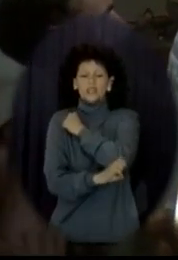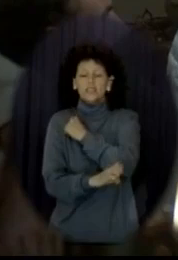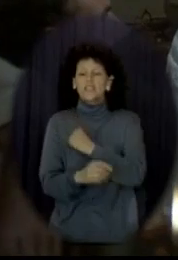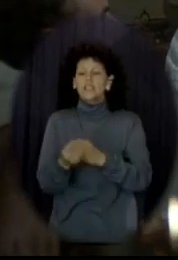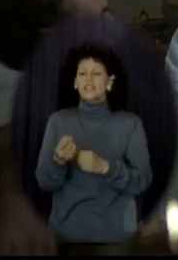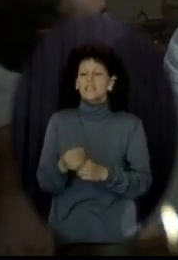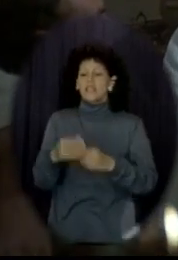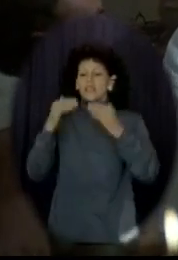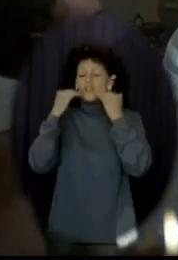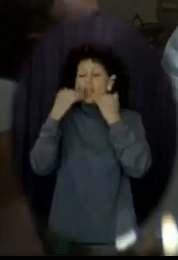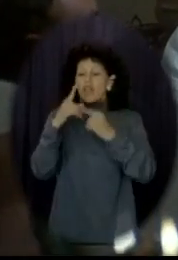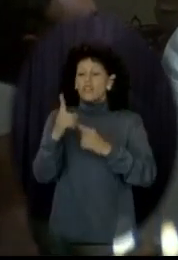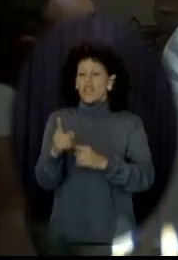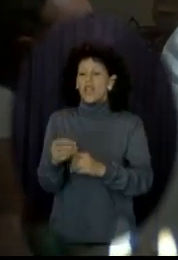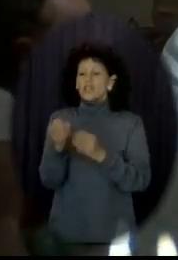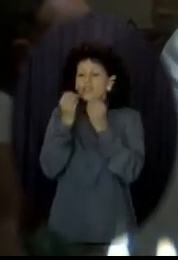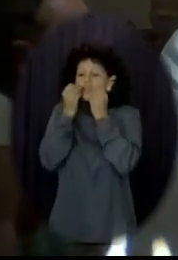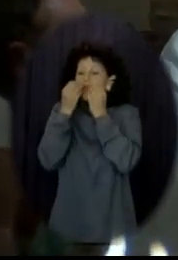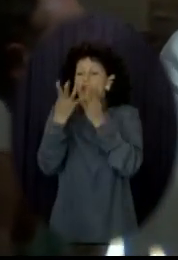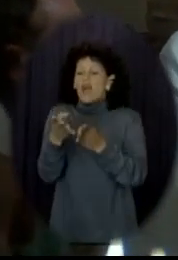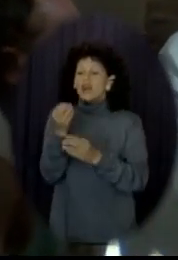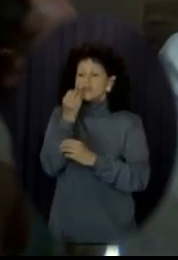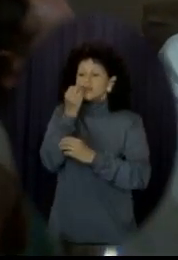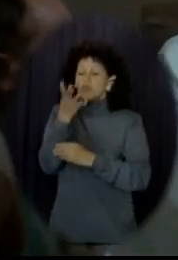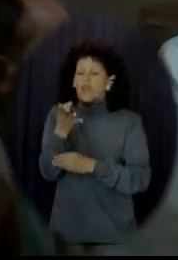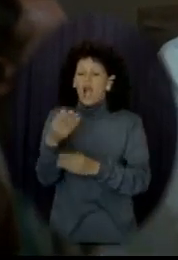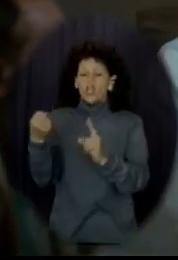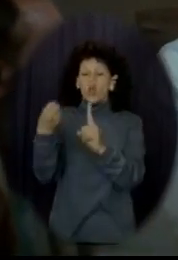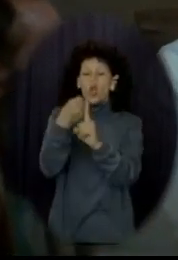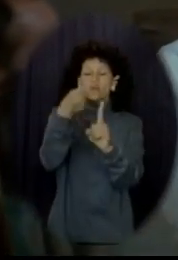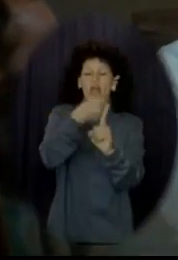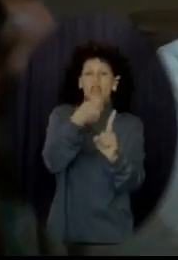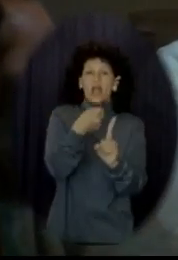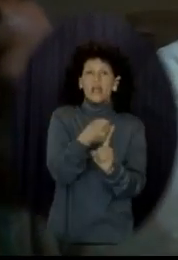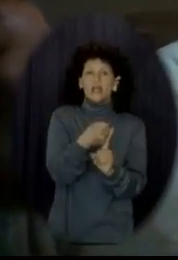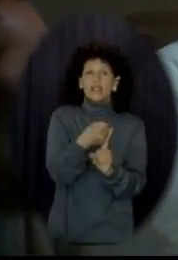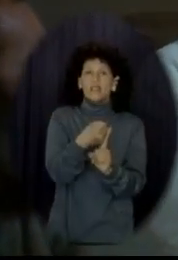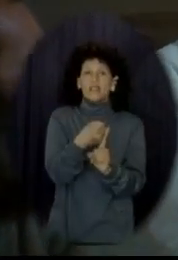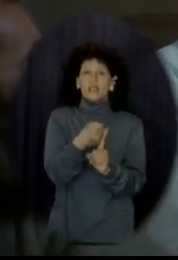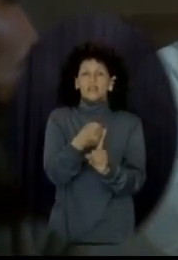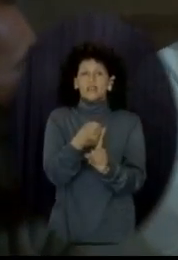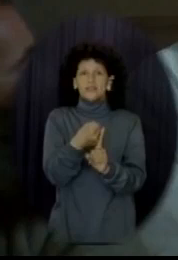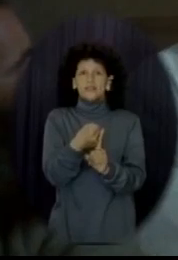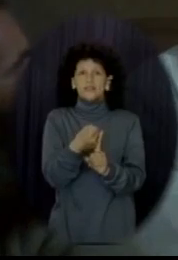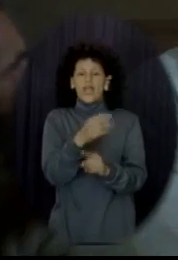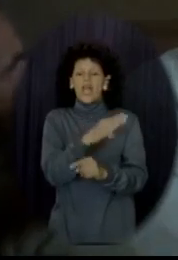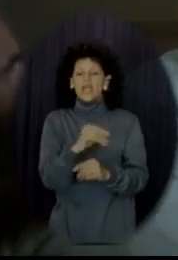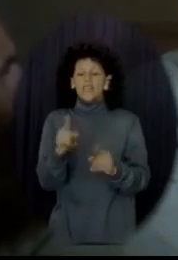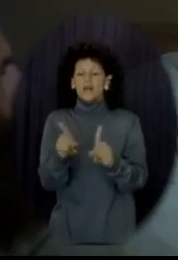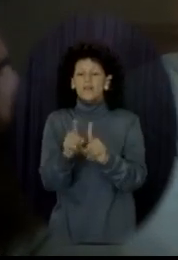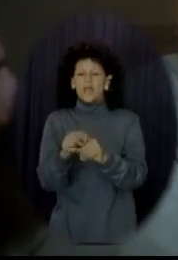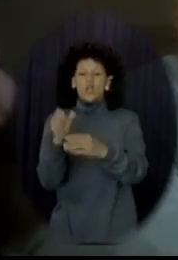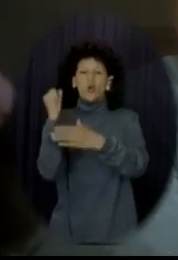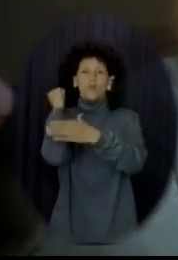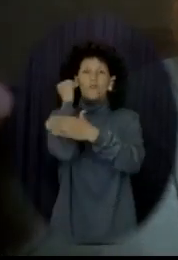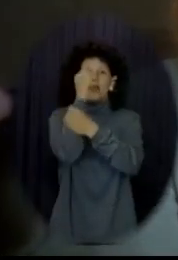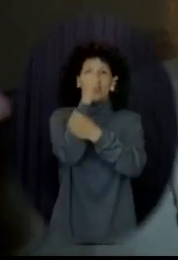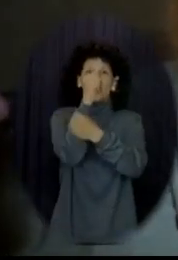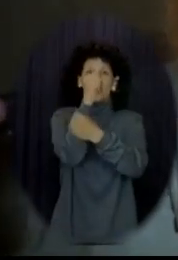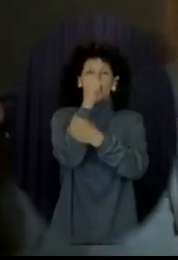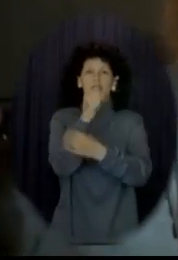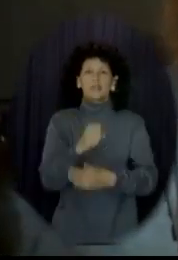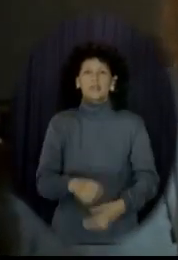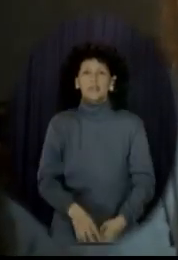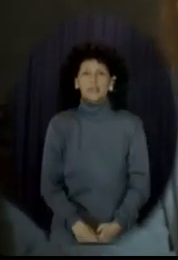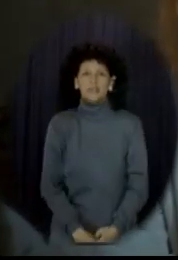Se burlarán de él, lo insultarán, lo escupirán, lo golpearán. Y después lo matarán.